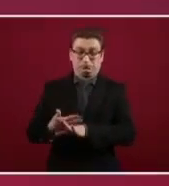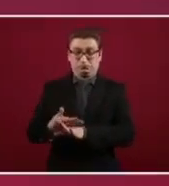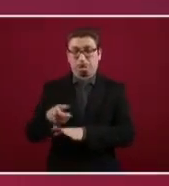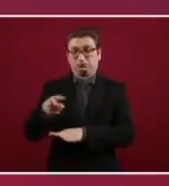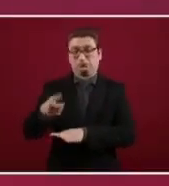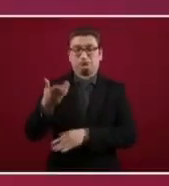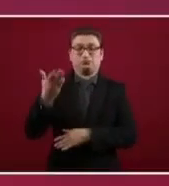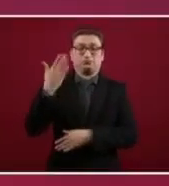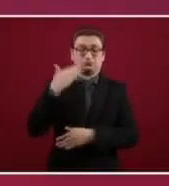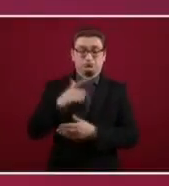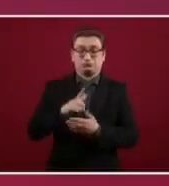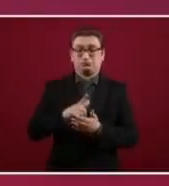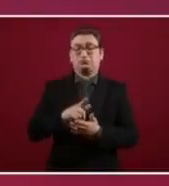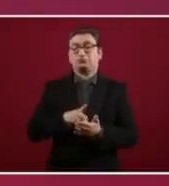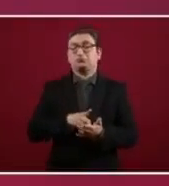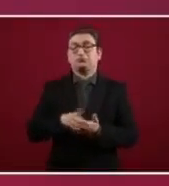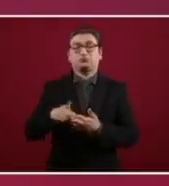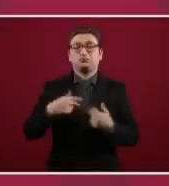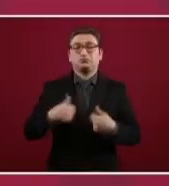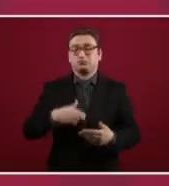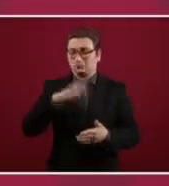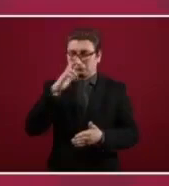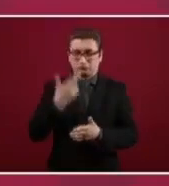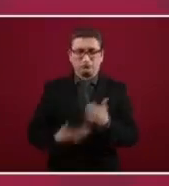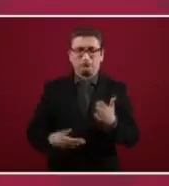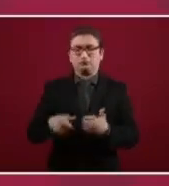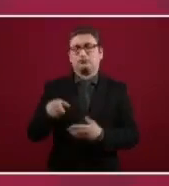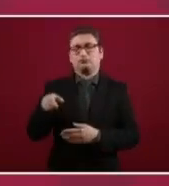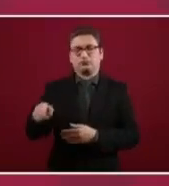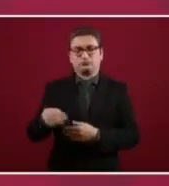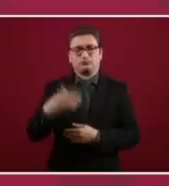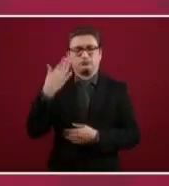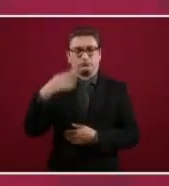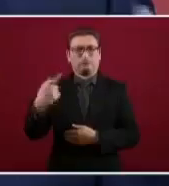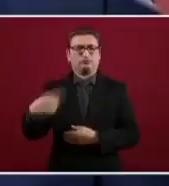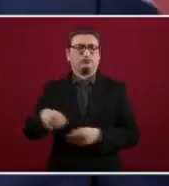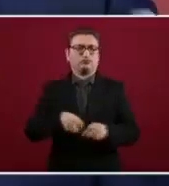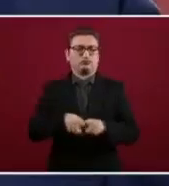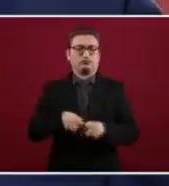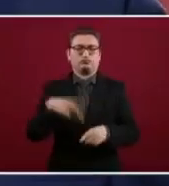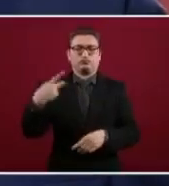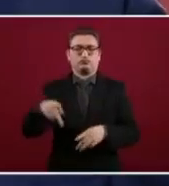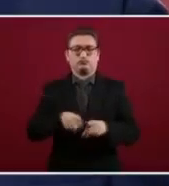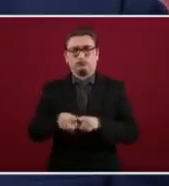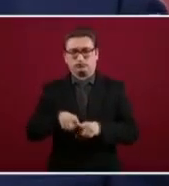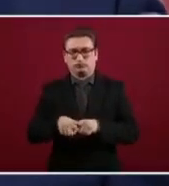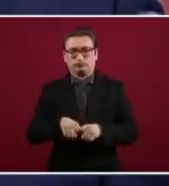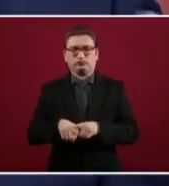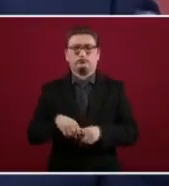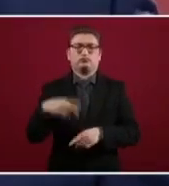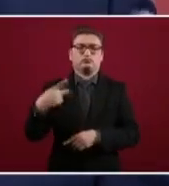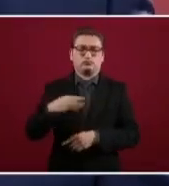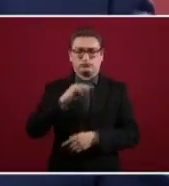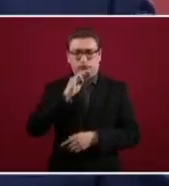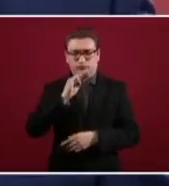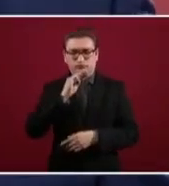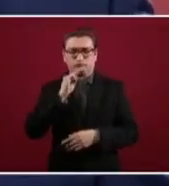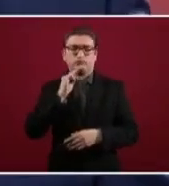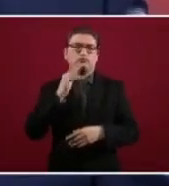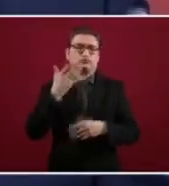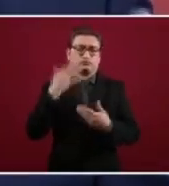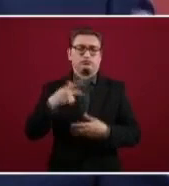por violación de derechos humanos una mujer que pierde a su hermano su mamá repito se dedica